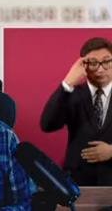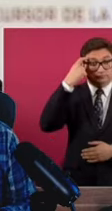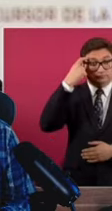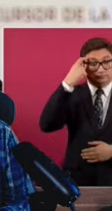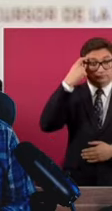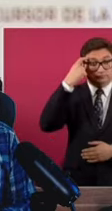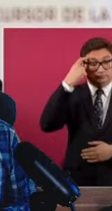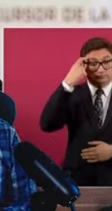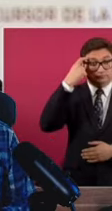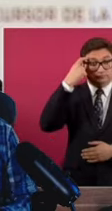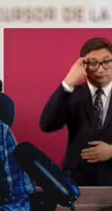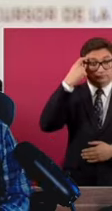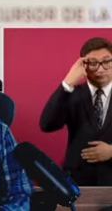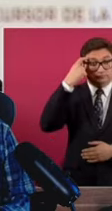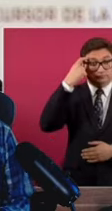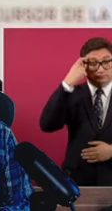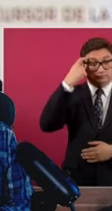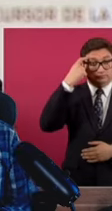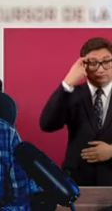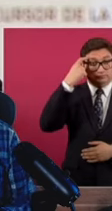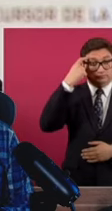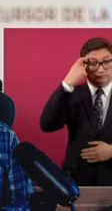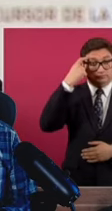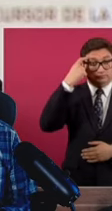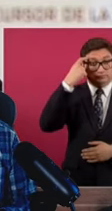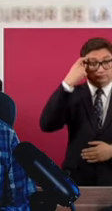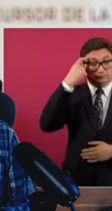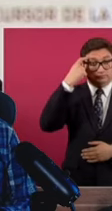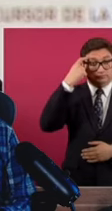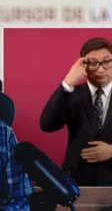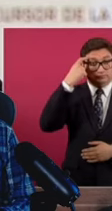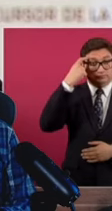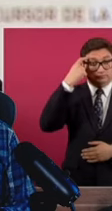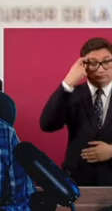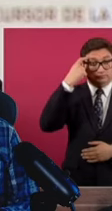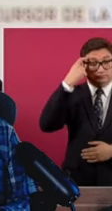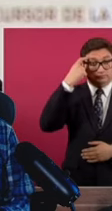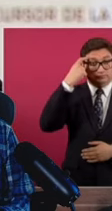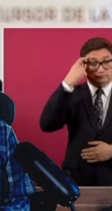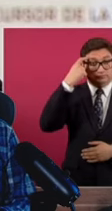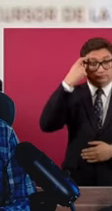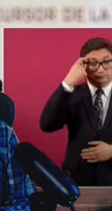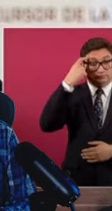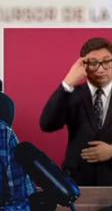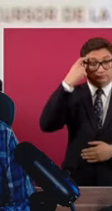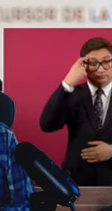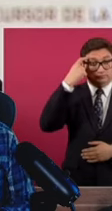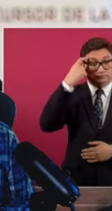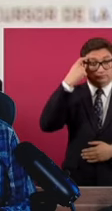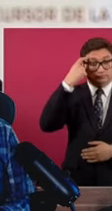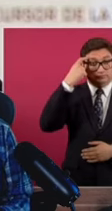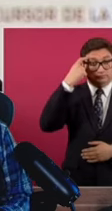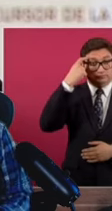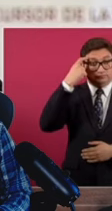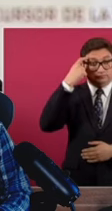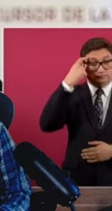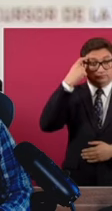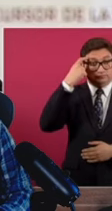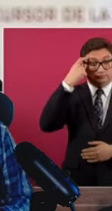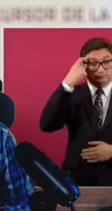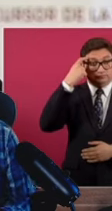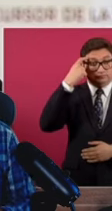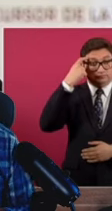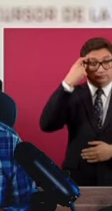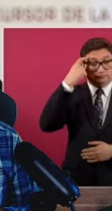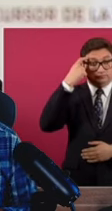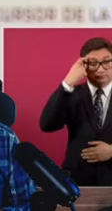en la lengua. Y qué bueno que el presidente ya de una vez por todas les ponga un alto a estas dos señoras, que obviamente